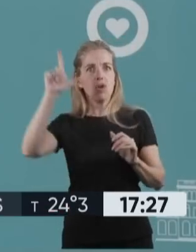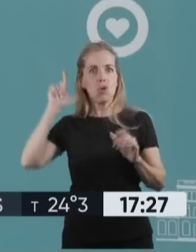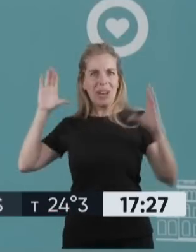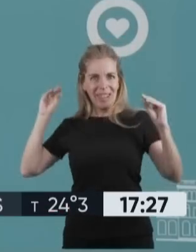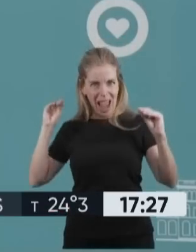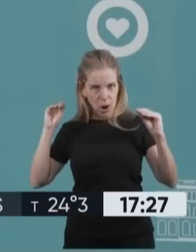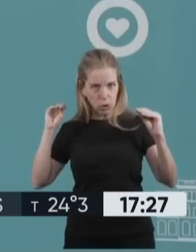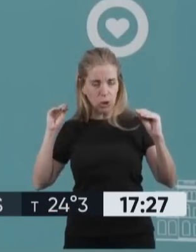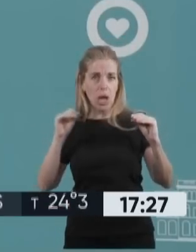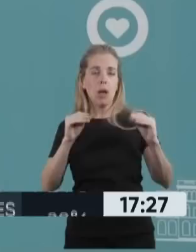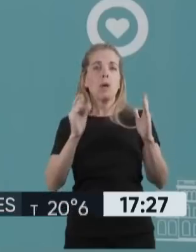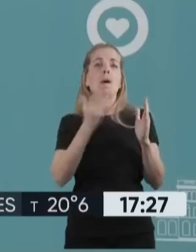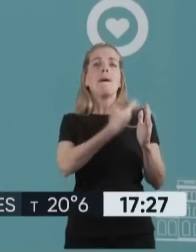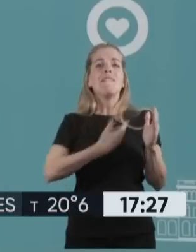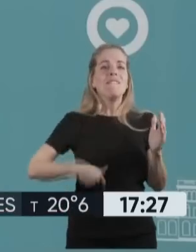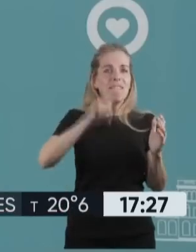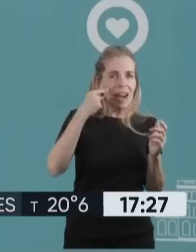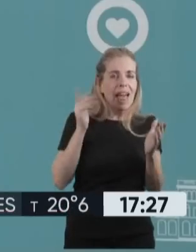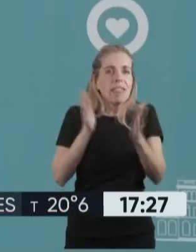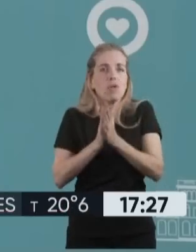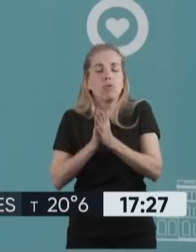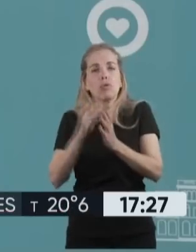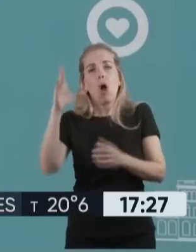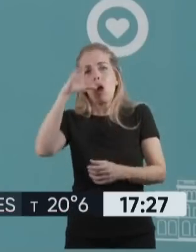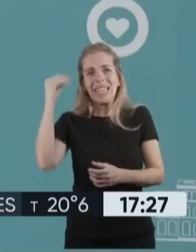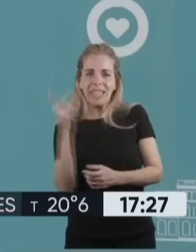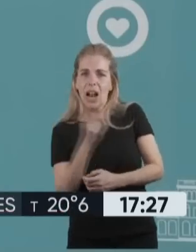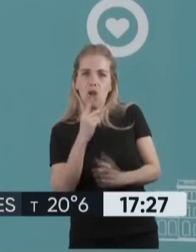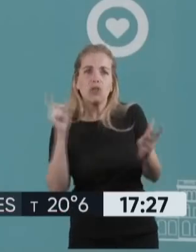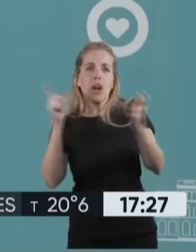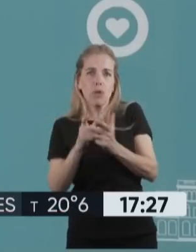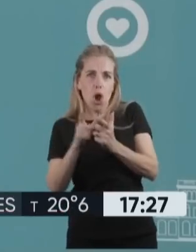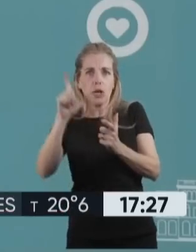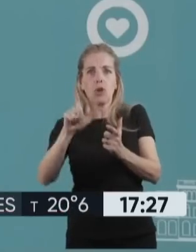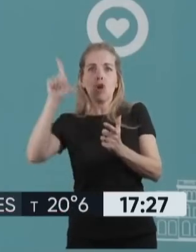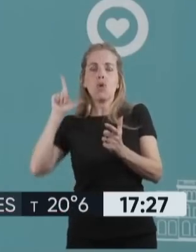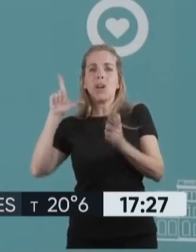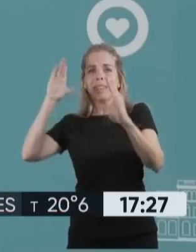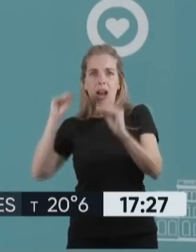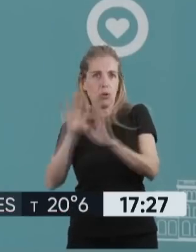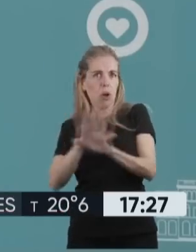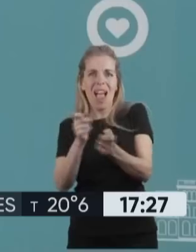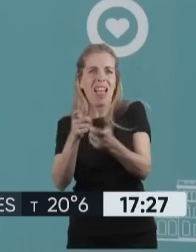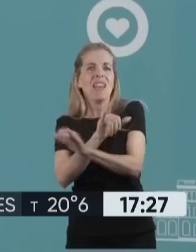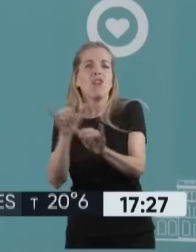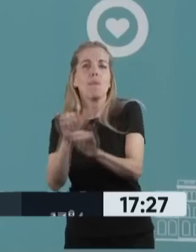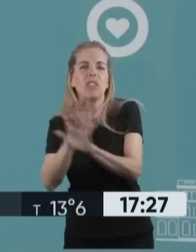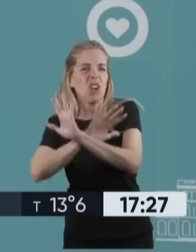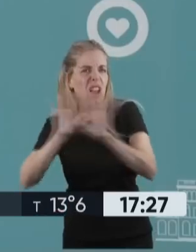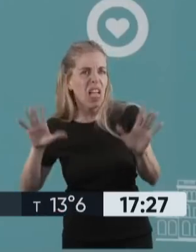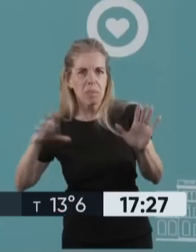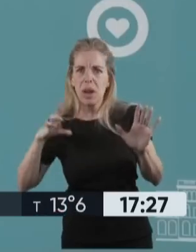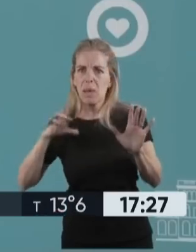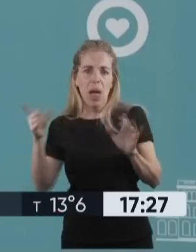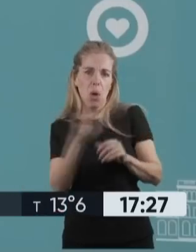saben que cenaron en Olivos el lunes a la noche. No vamos a dar más información sobre esa cena y conversa con la vicepresidenta como conversa